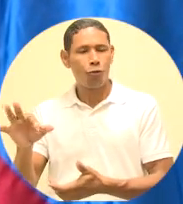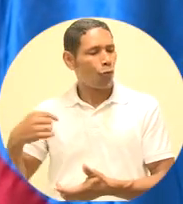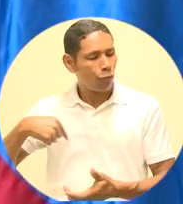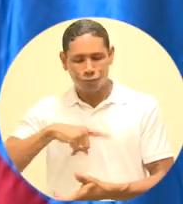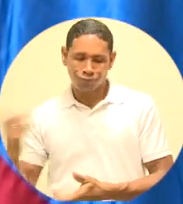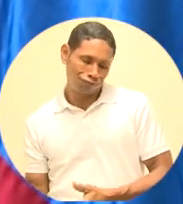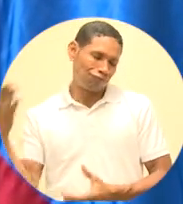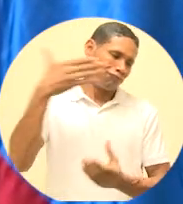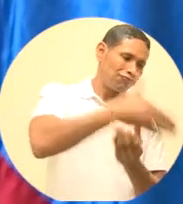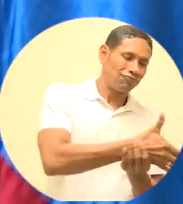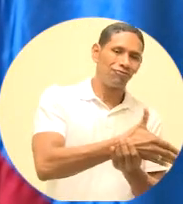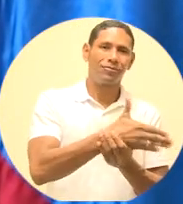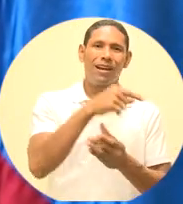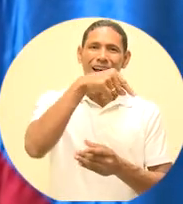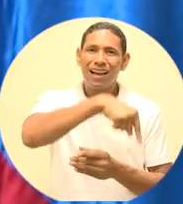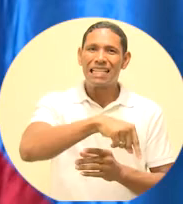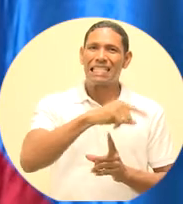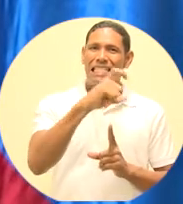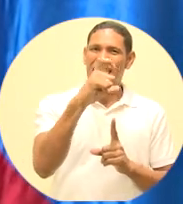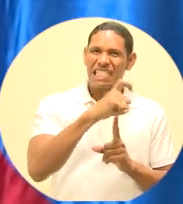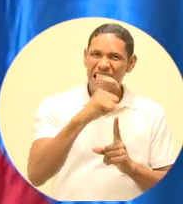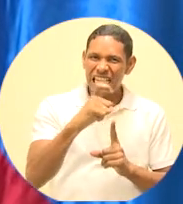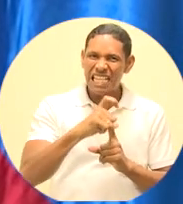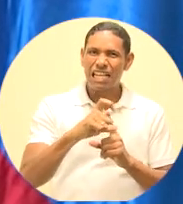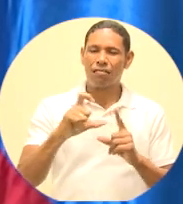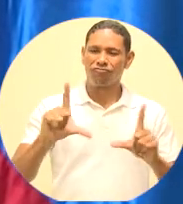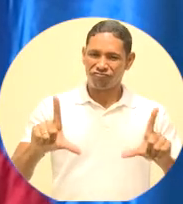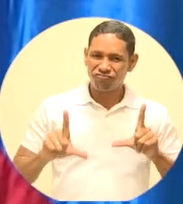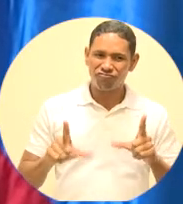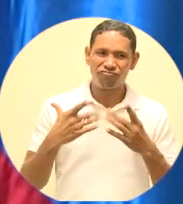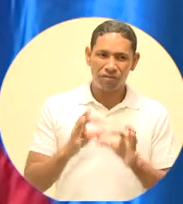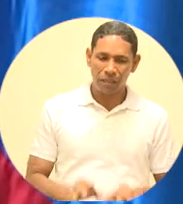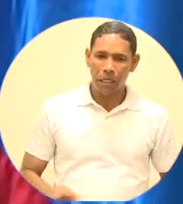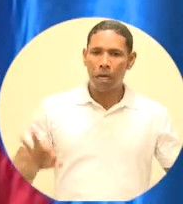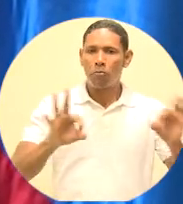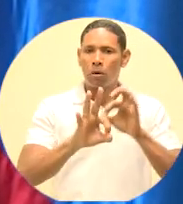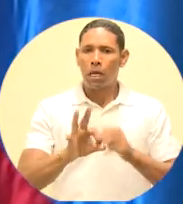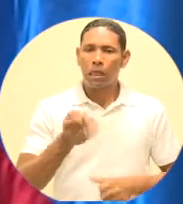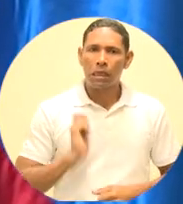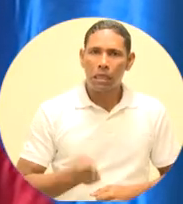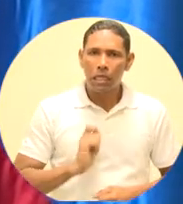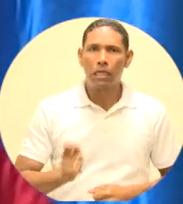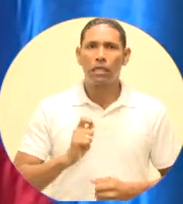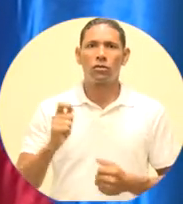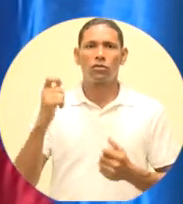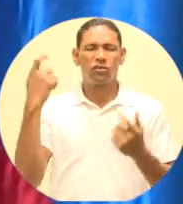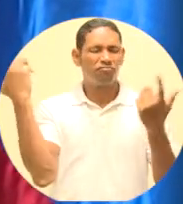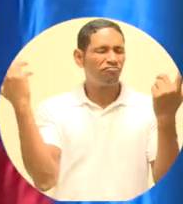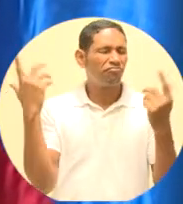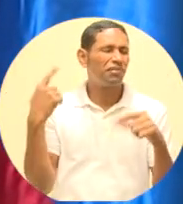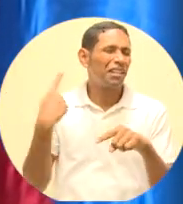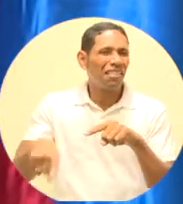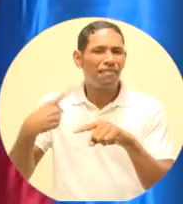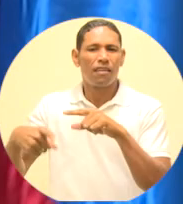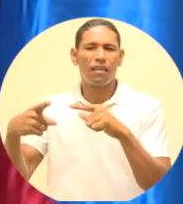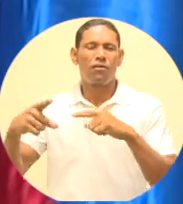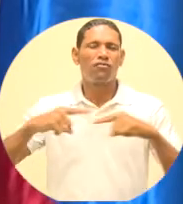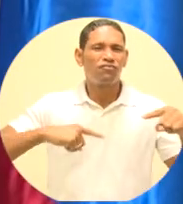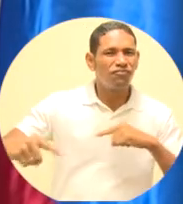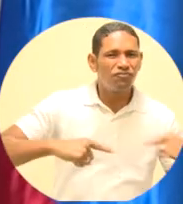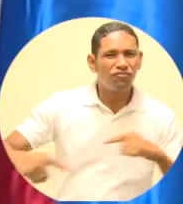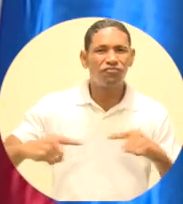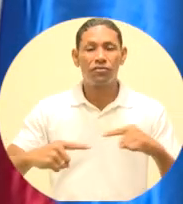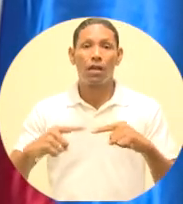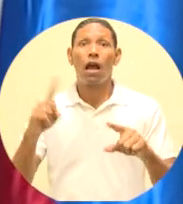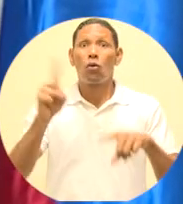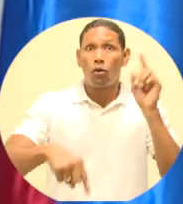operar todos nuestros posgrados aquí en Ciénaga para que traigamos cortes de las especializaciones en Derecho Administrativo, Constitucional, de la Maestría en Derecho,